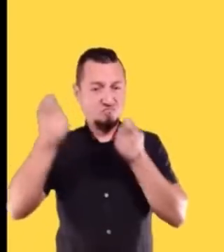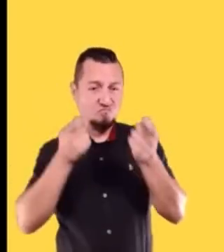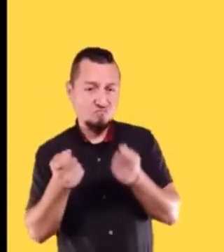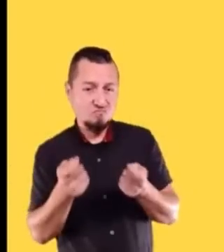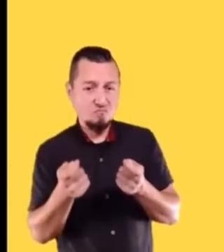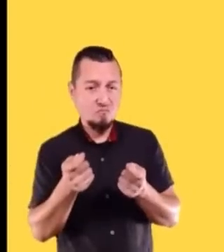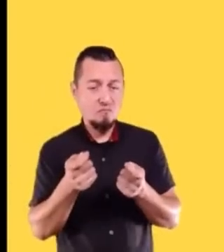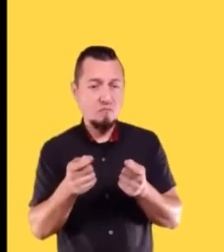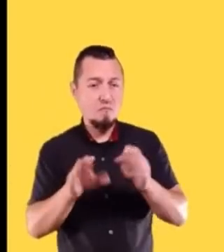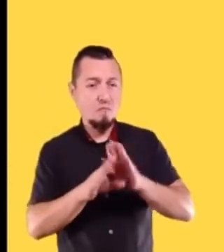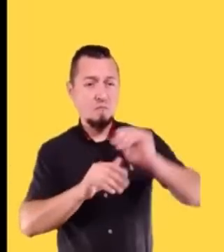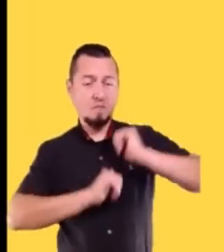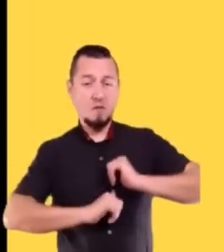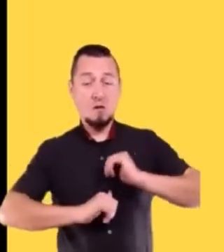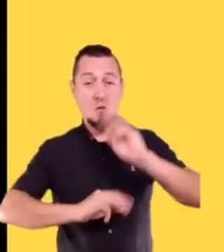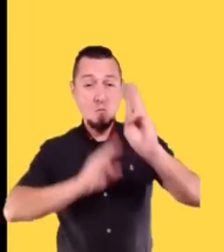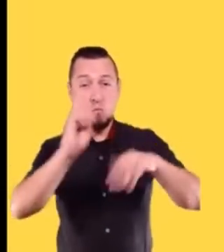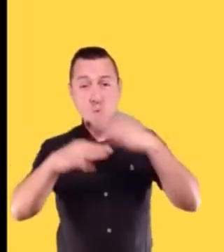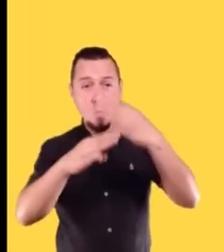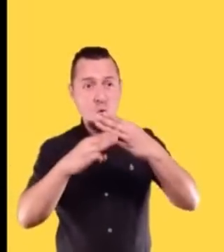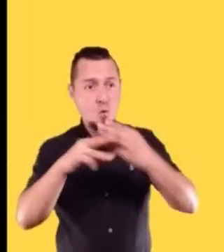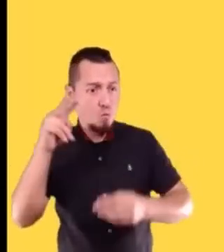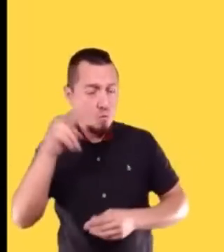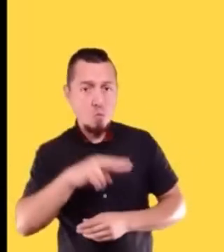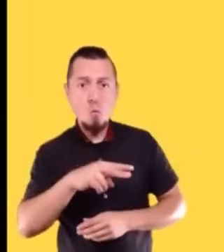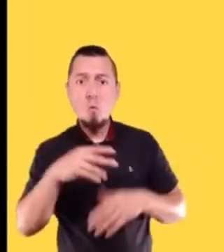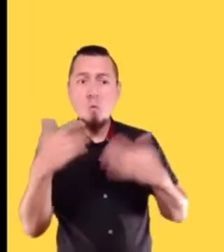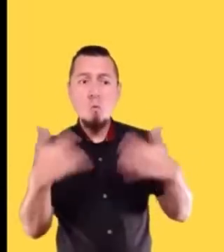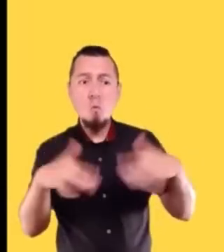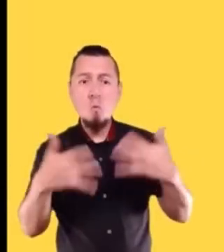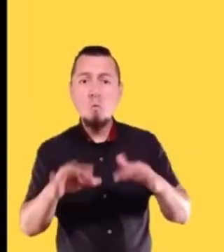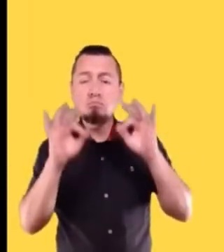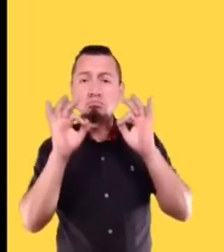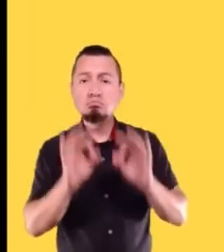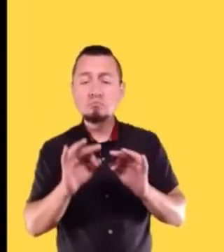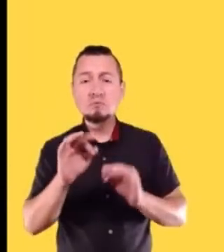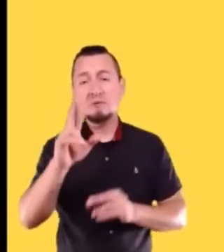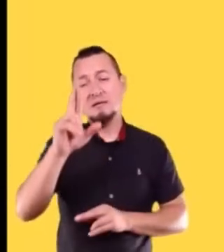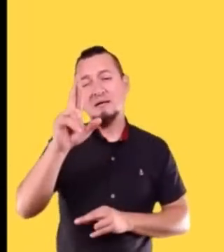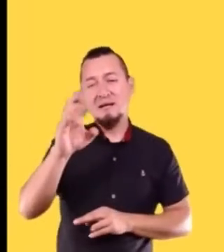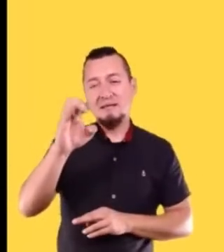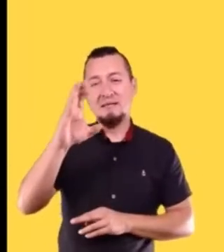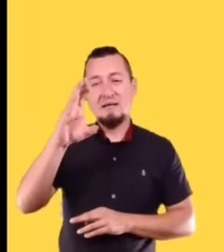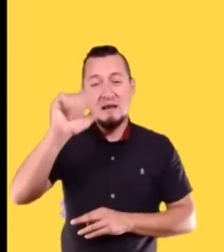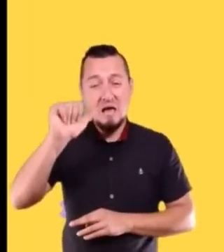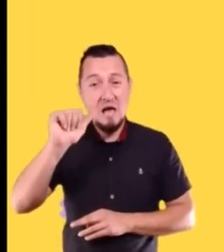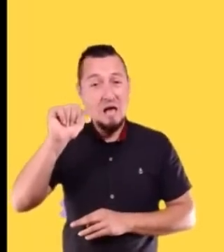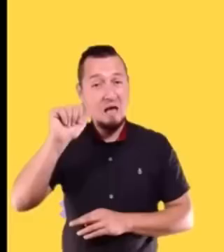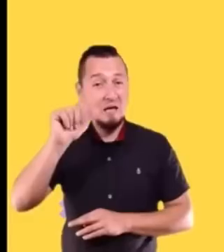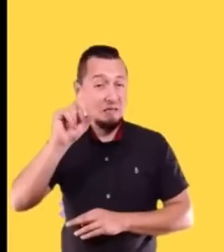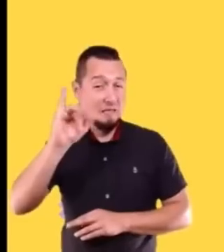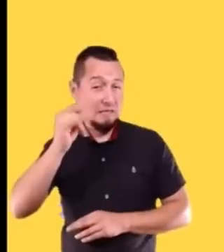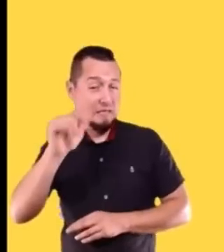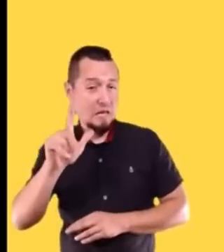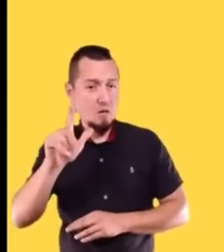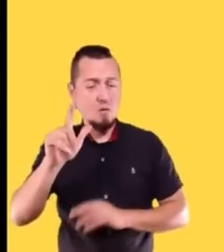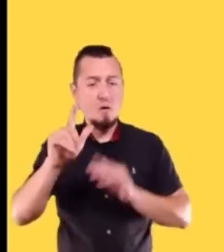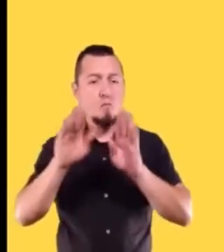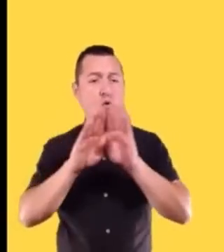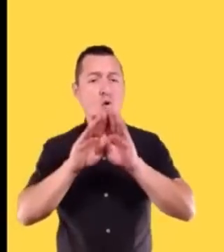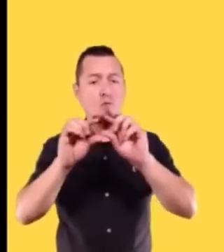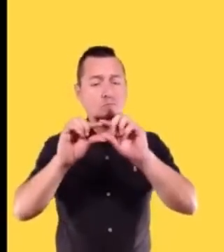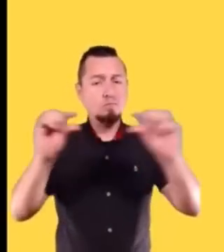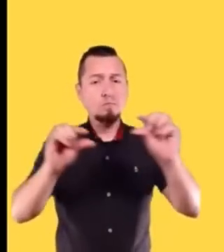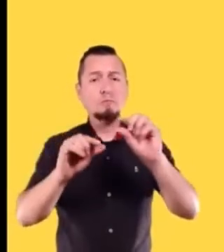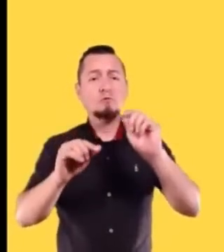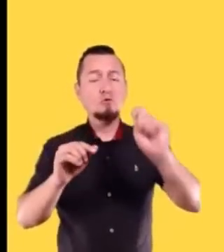a nivel mundial. Cuando llegamos aquí en esta administración teníamos aproximadamente una liga de matemáticas de 200 personas. Hoy en la